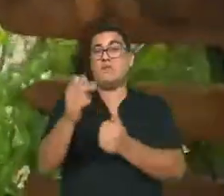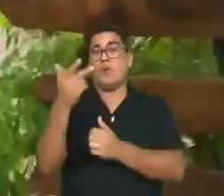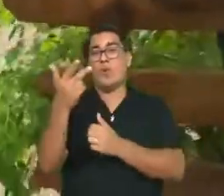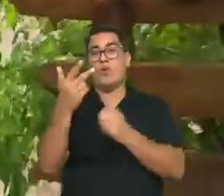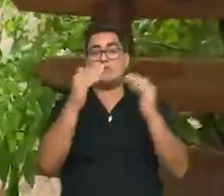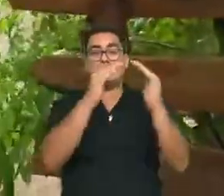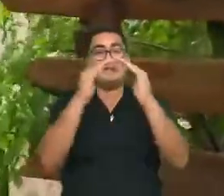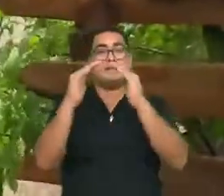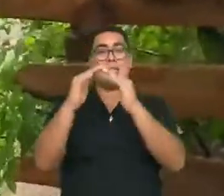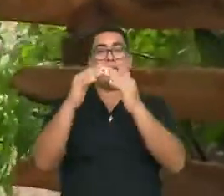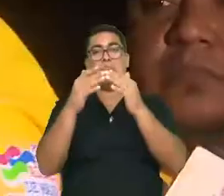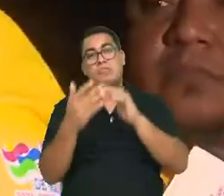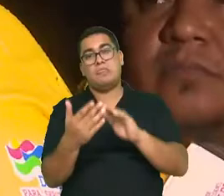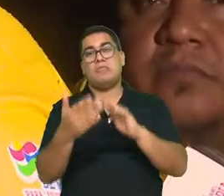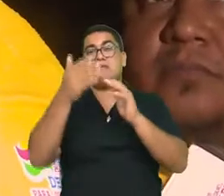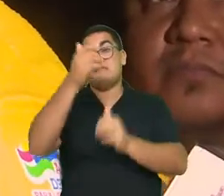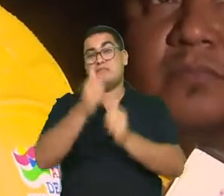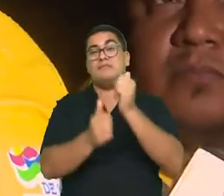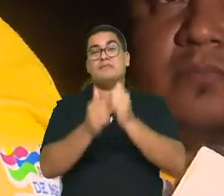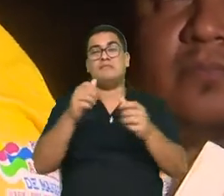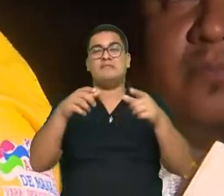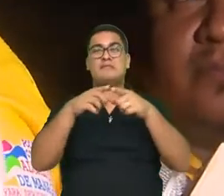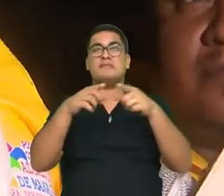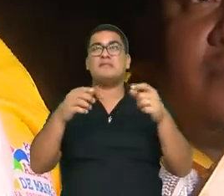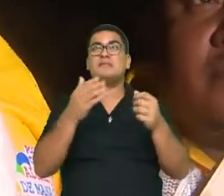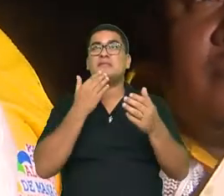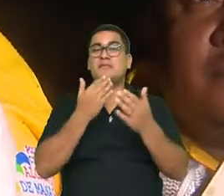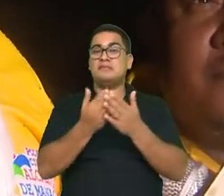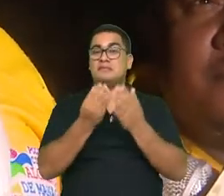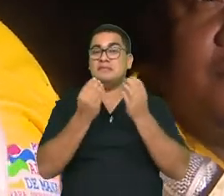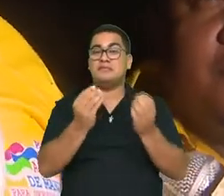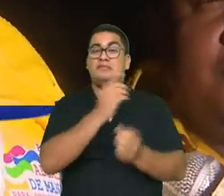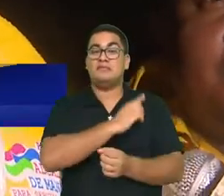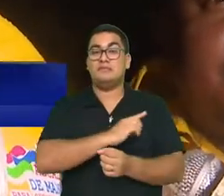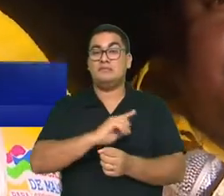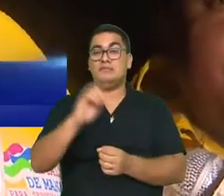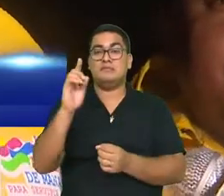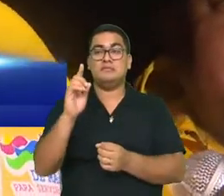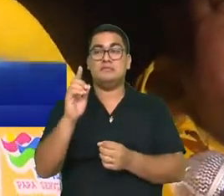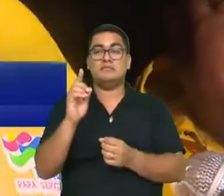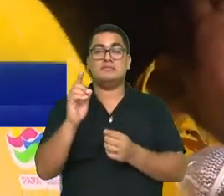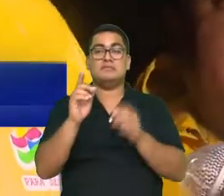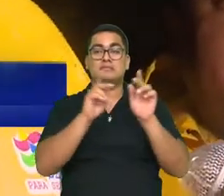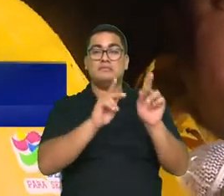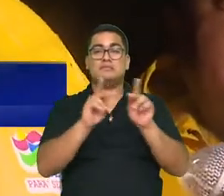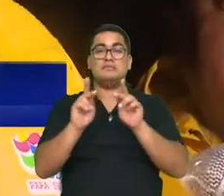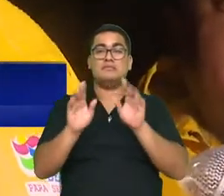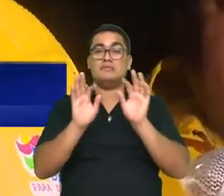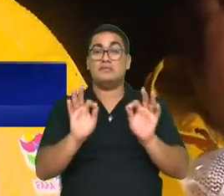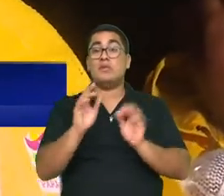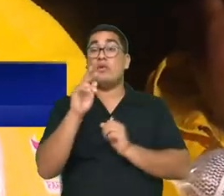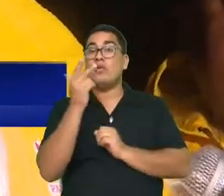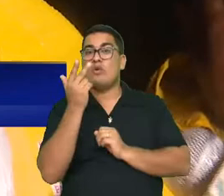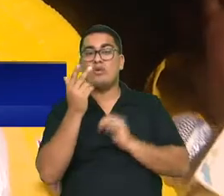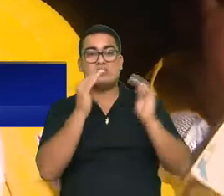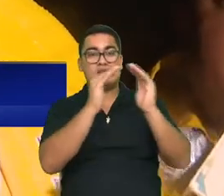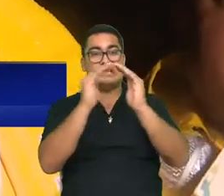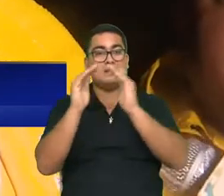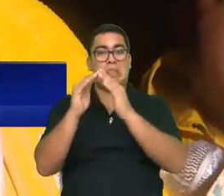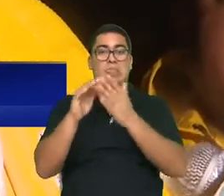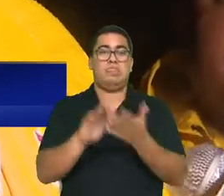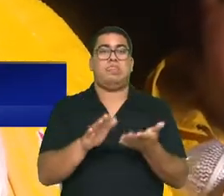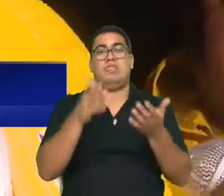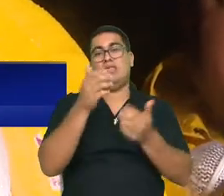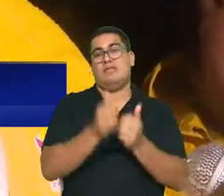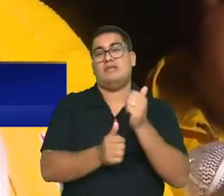de Managua. Gracias a Dios no hemos tenido ningún herido, ninguna persona lesionada. Son 8 viviendas las que han resultado afectadas hasta el momento.